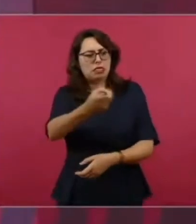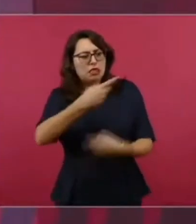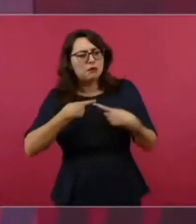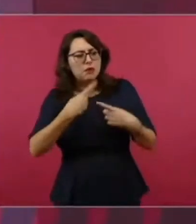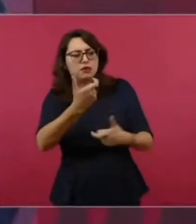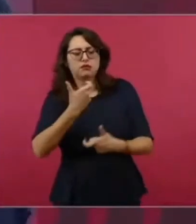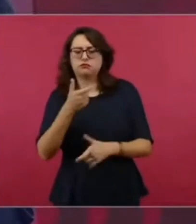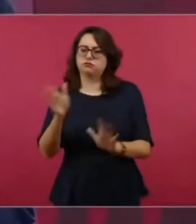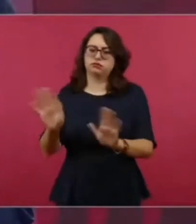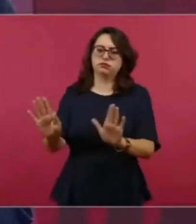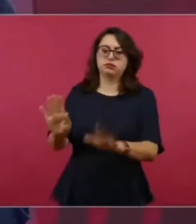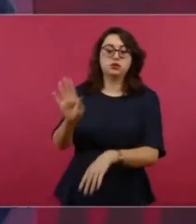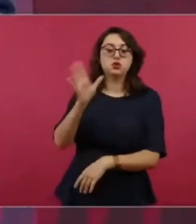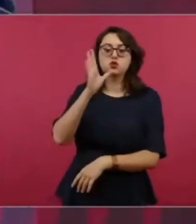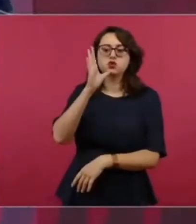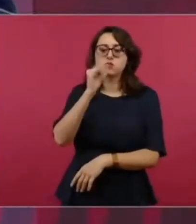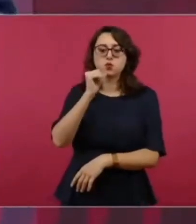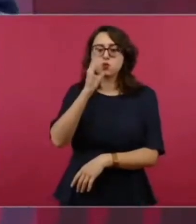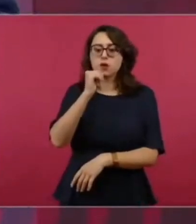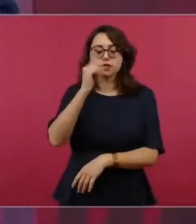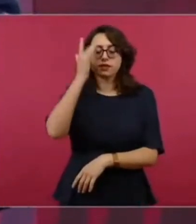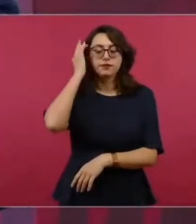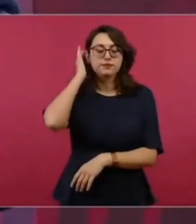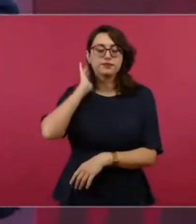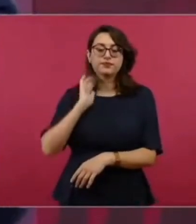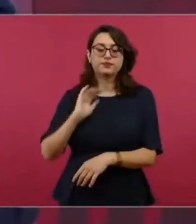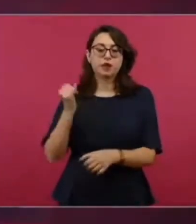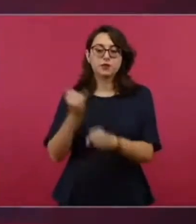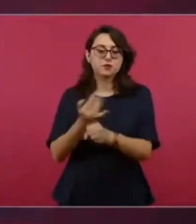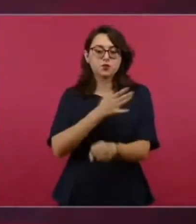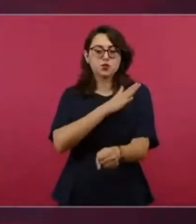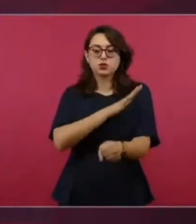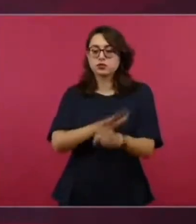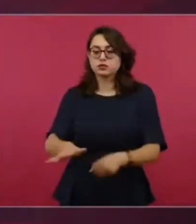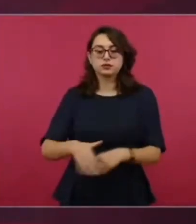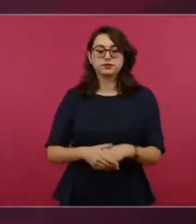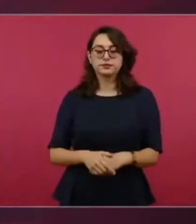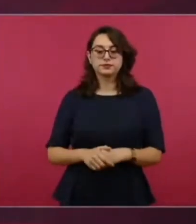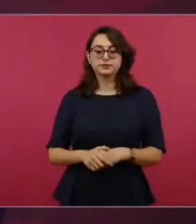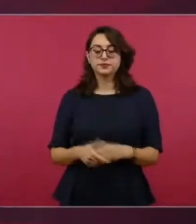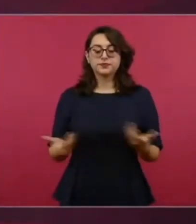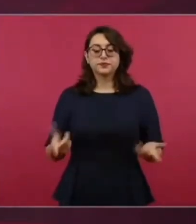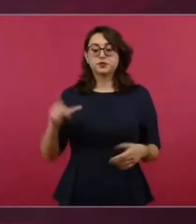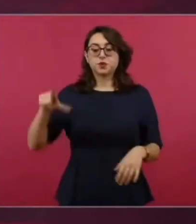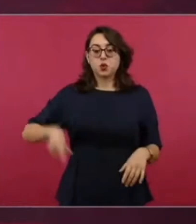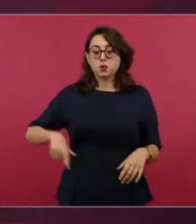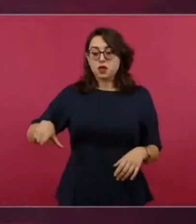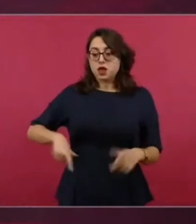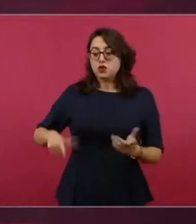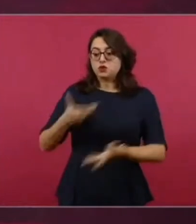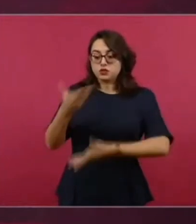familia al comité O sea no pueden este ellos cobrarlo